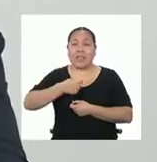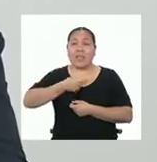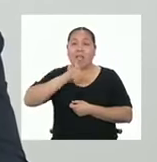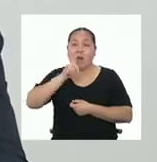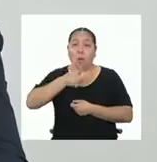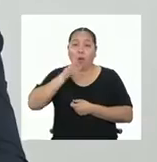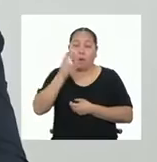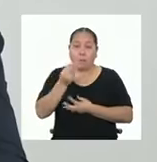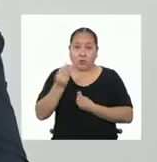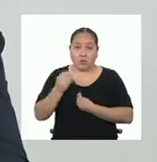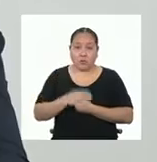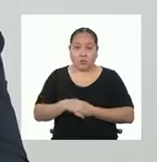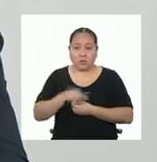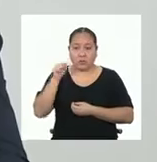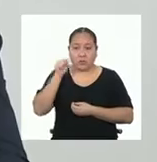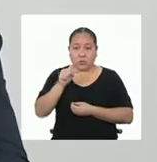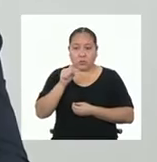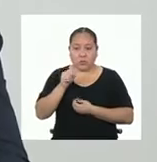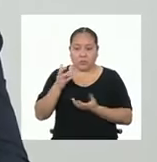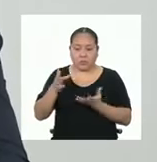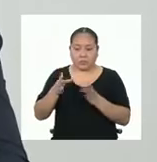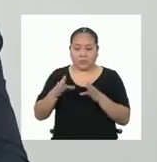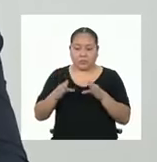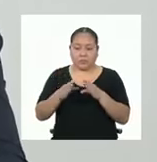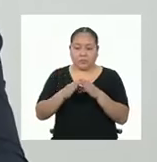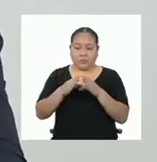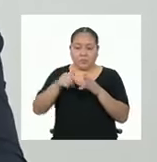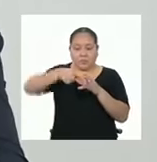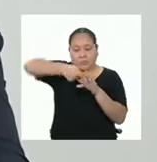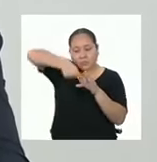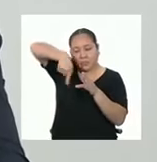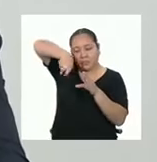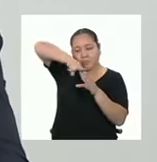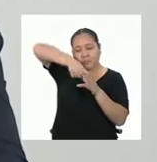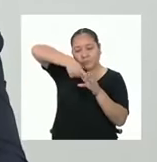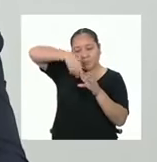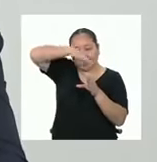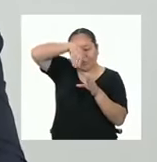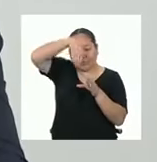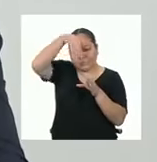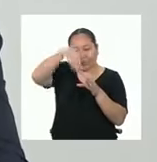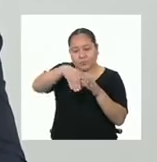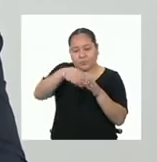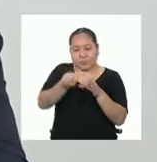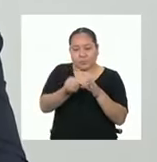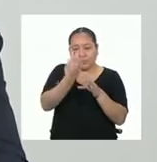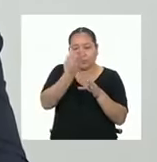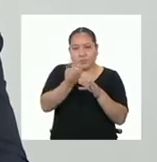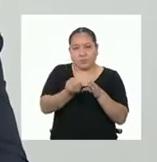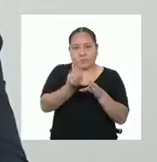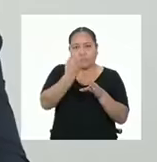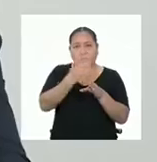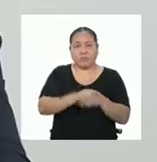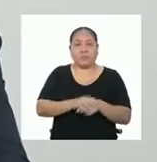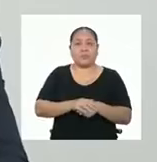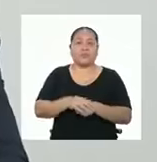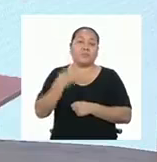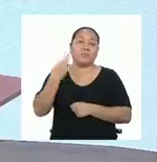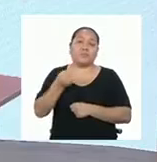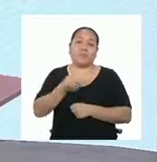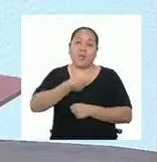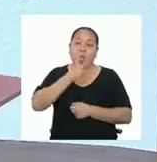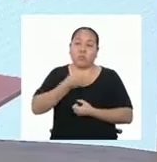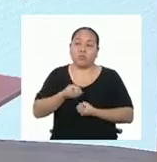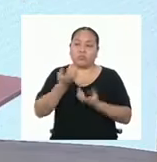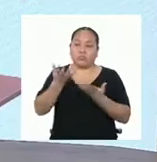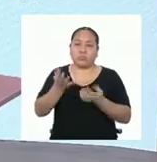Entonces, si coloca esas plantas en forma circular Y al centro de un aspersor Se va a asegurar de que siempre reciban agua